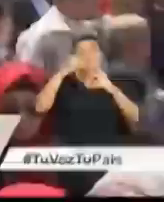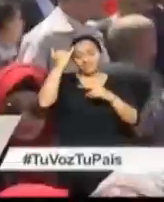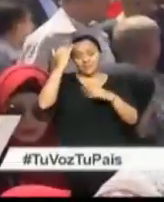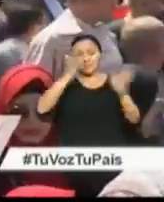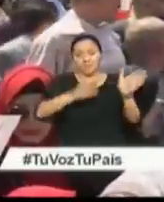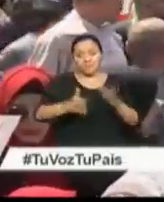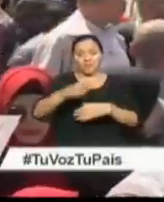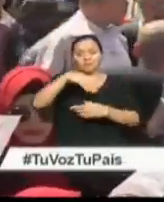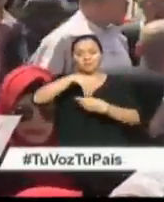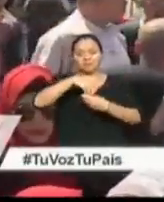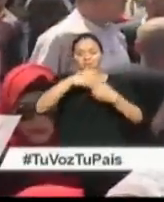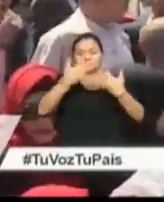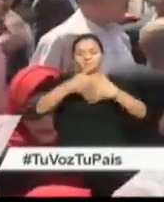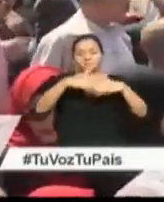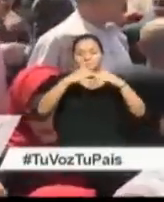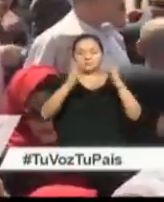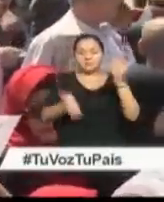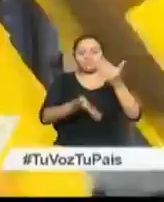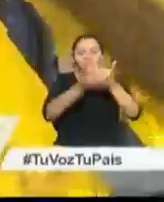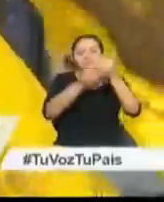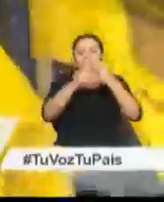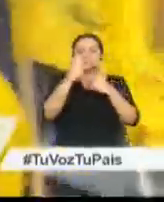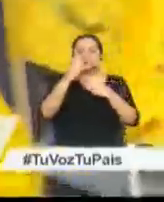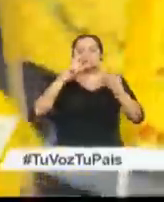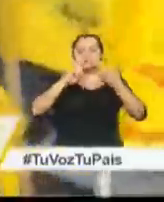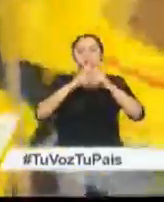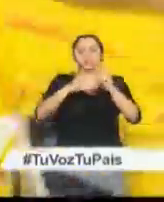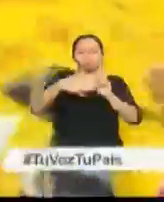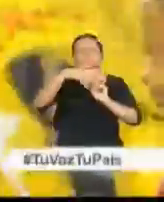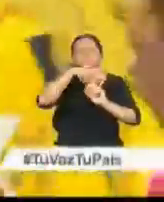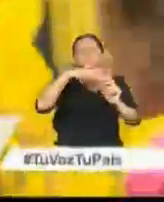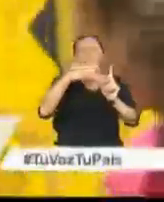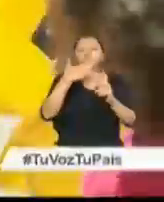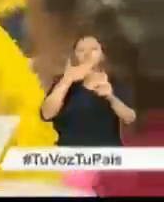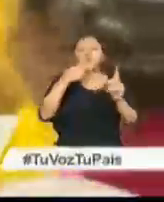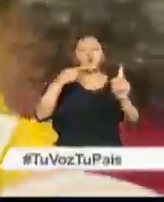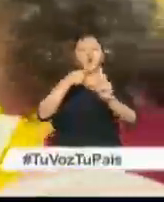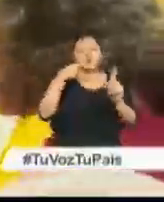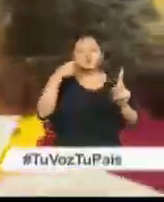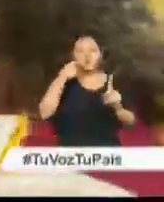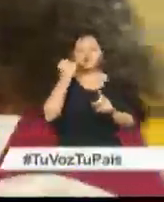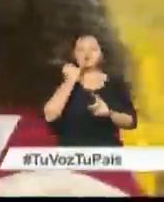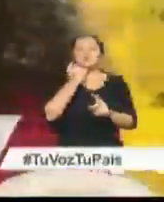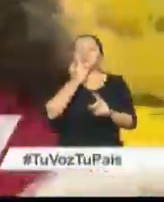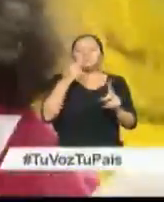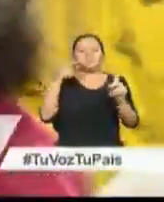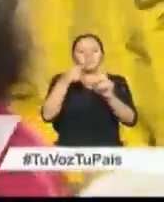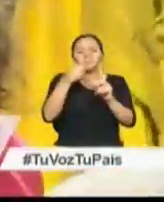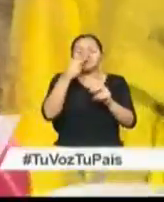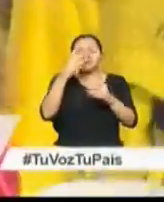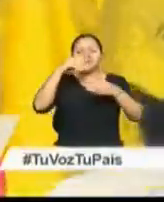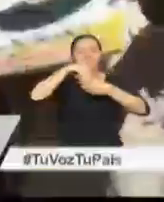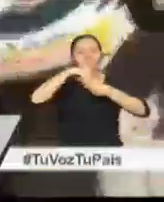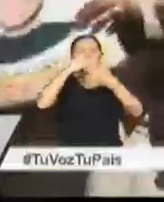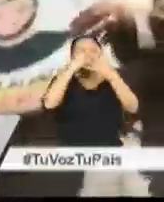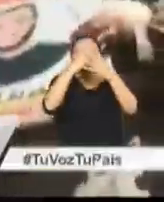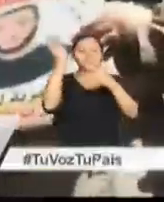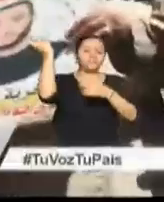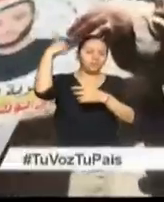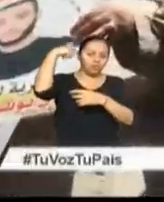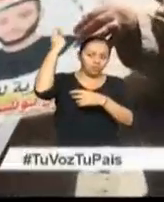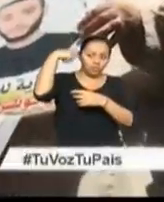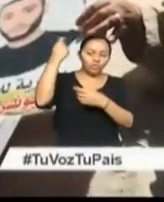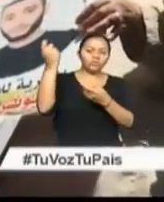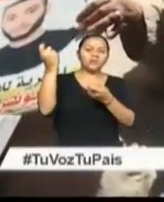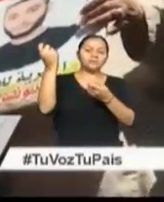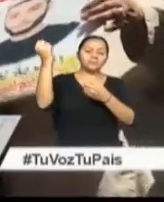por uno de los impulsores del segundo levantamiento popular más emblemático contra Israel, quien tras las rejas denuncia torturas, tratos